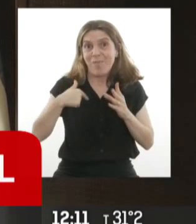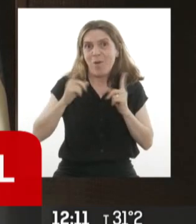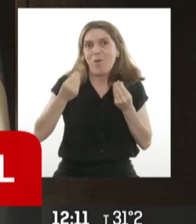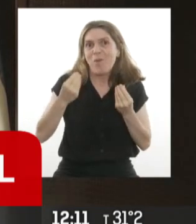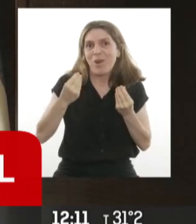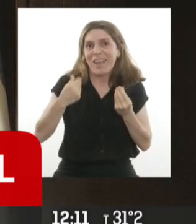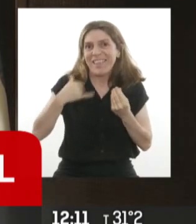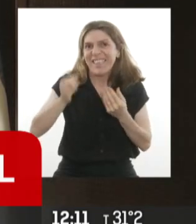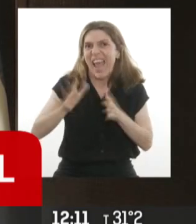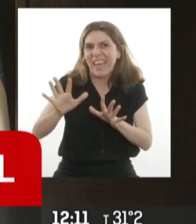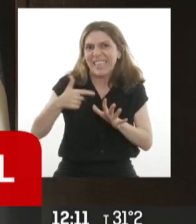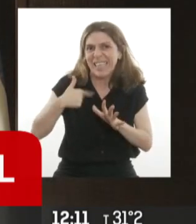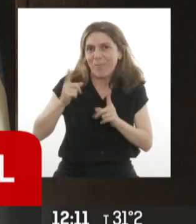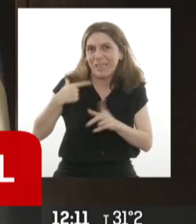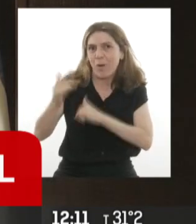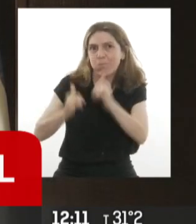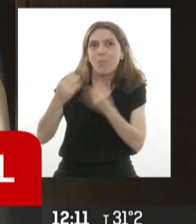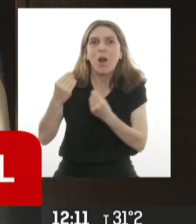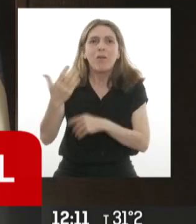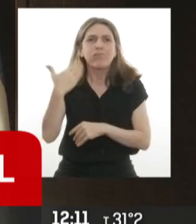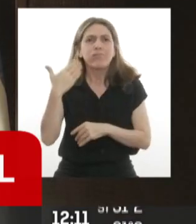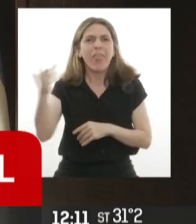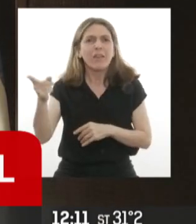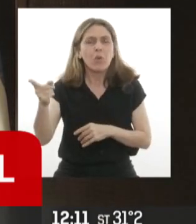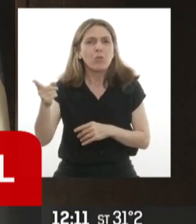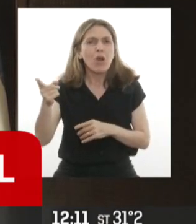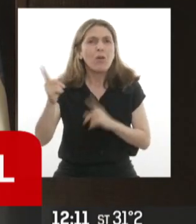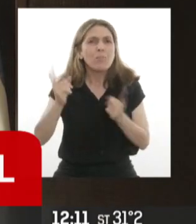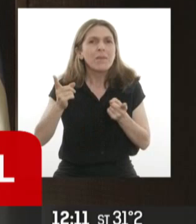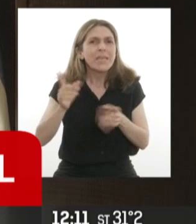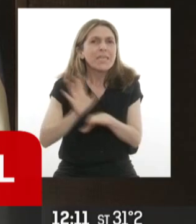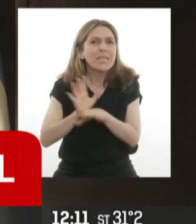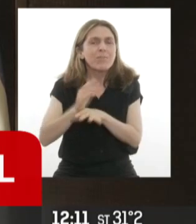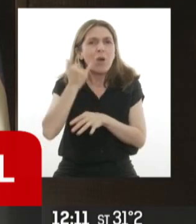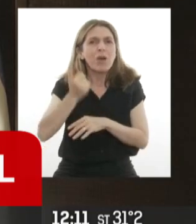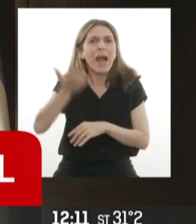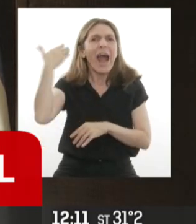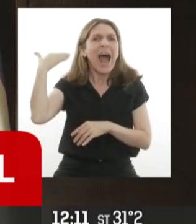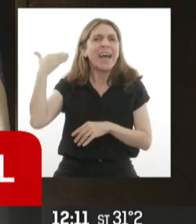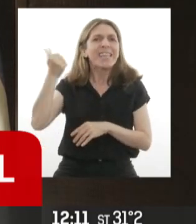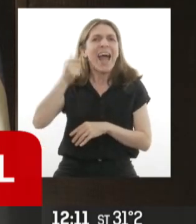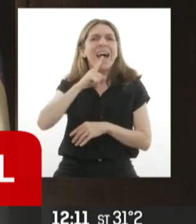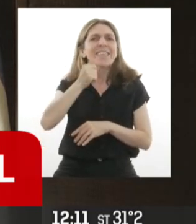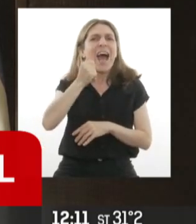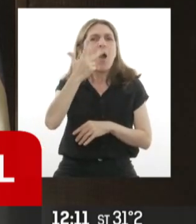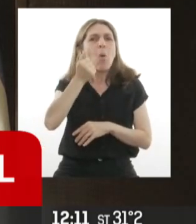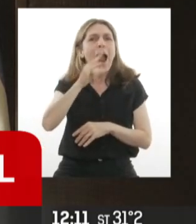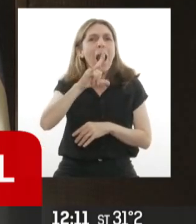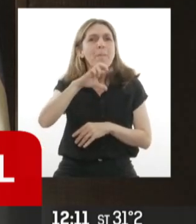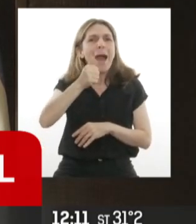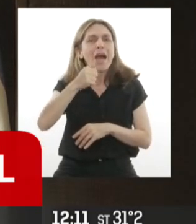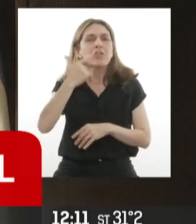discurso, que me pasó eso de lo que alguna vez habló Atahualpa Yupanqui, otro gran poeta